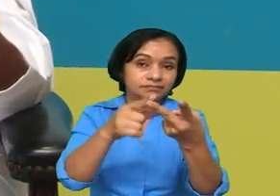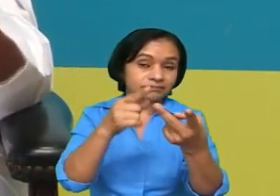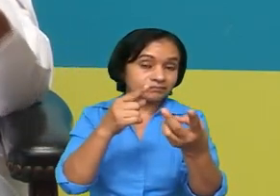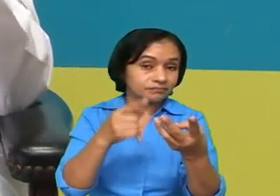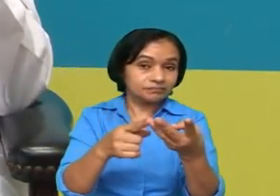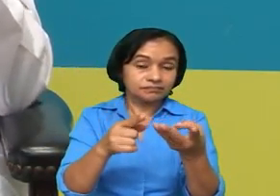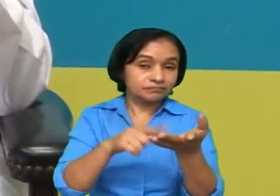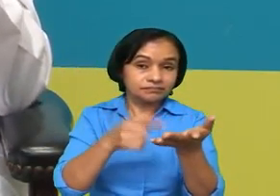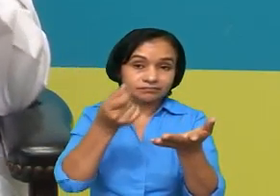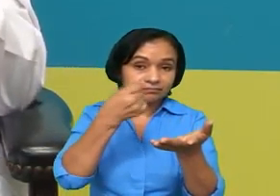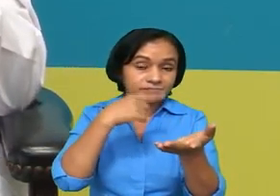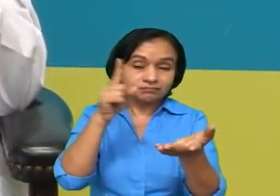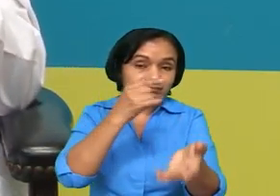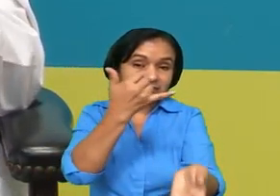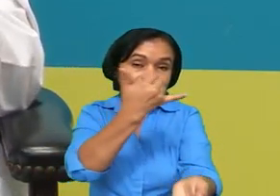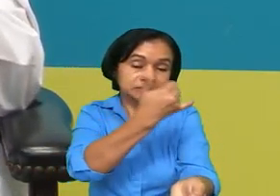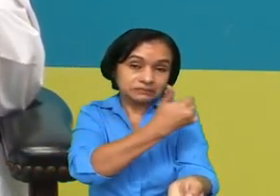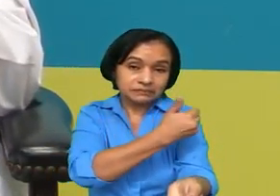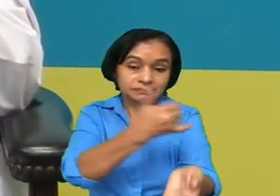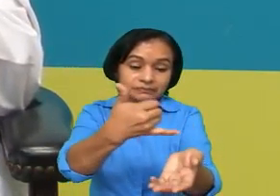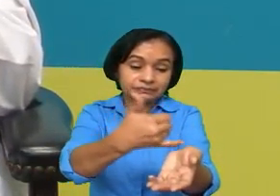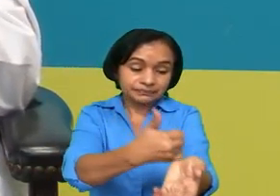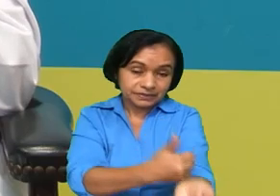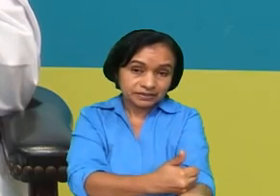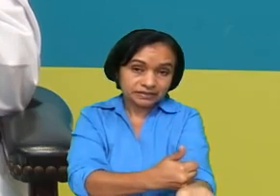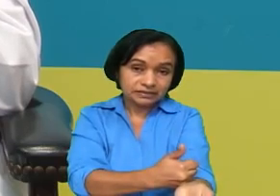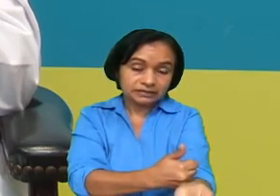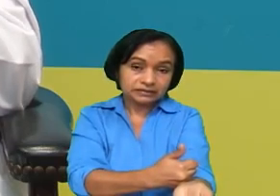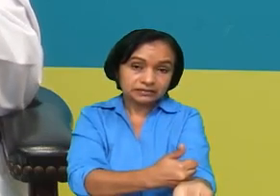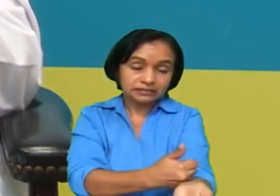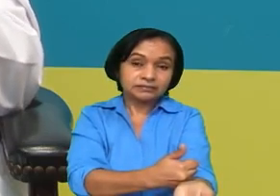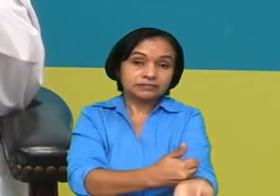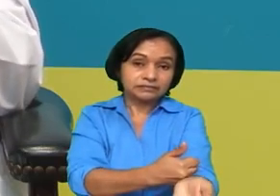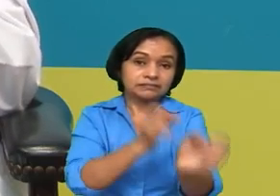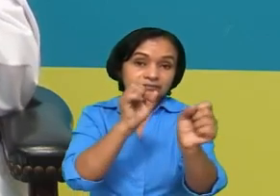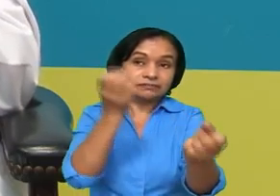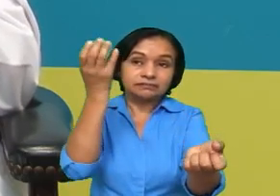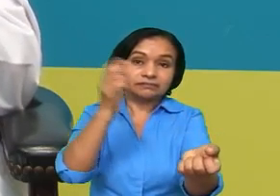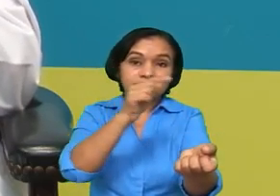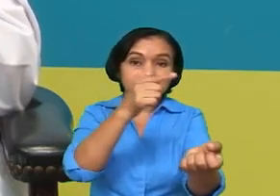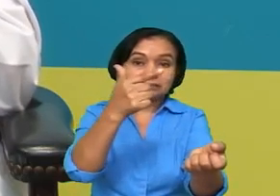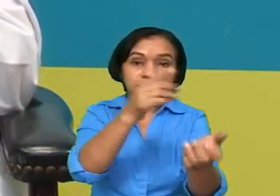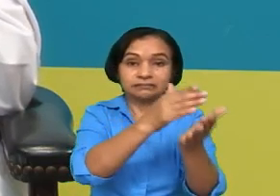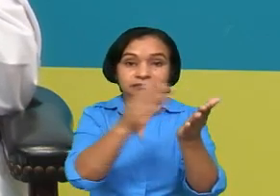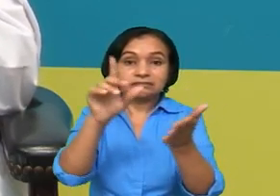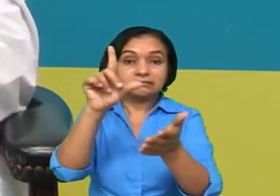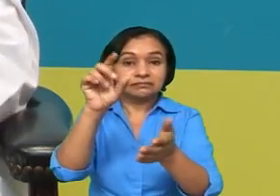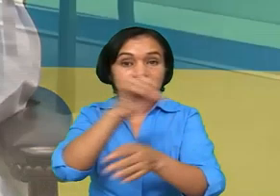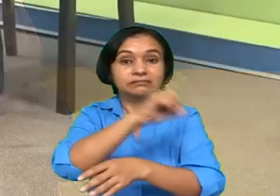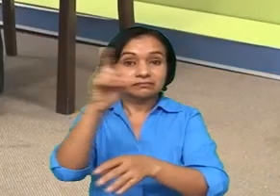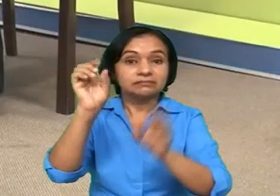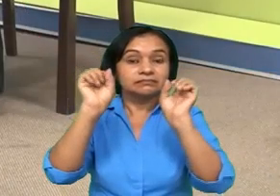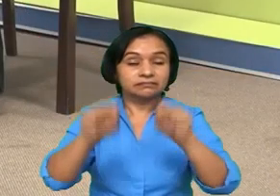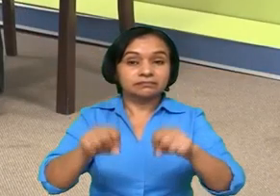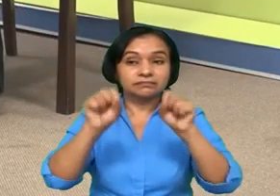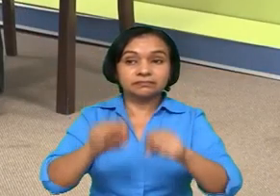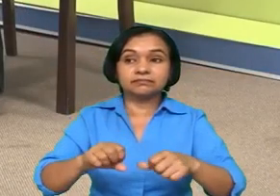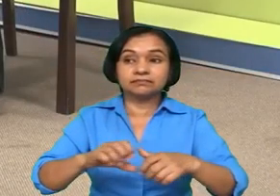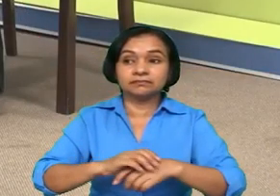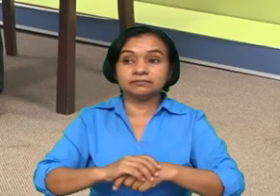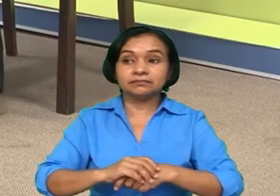tratamiento oral, sino va a ser un tratamiento intravenoso, también por 7 a 10 días inclusive. Ahora,